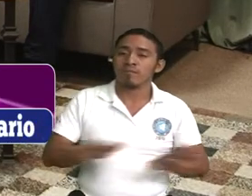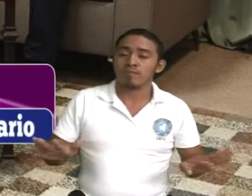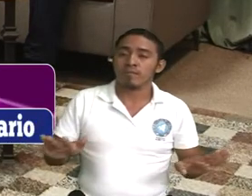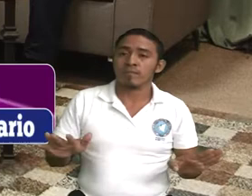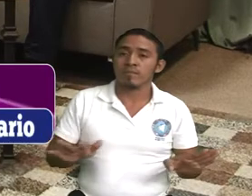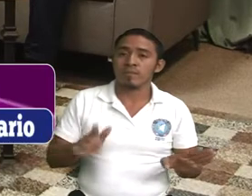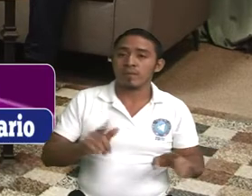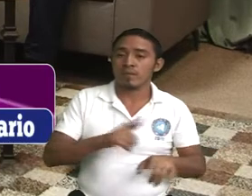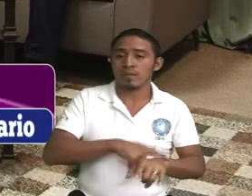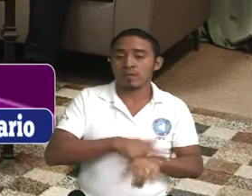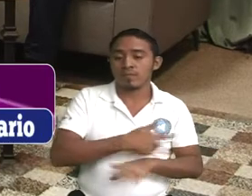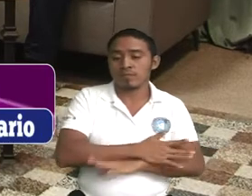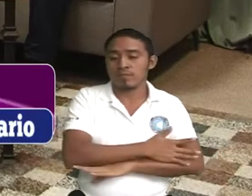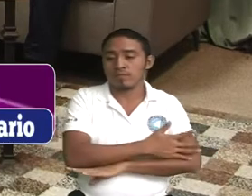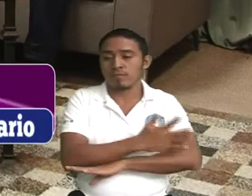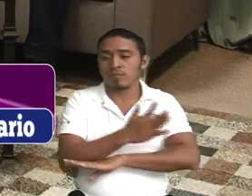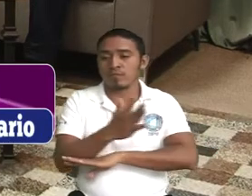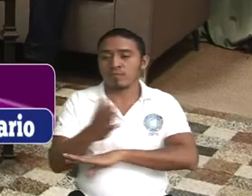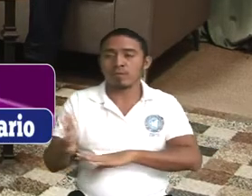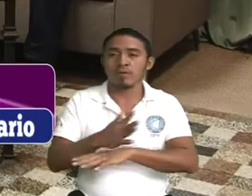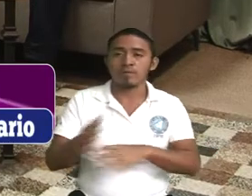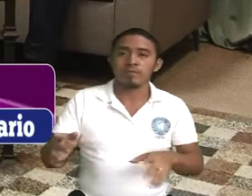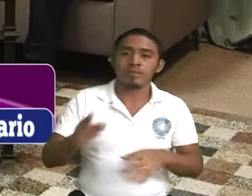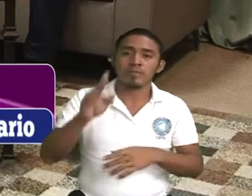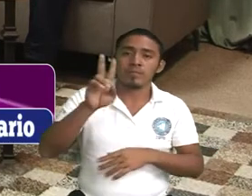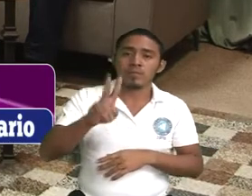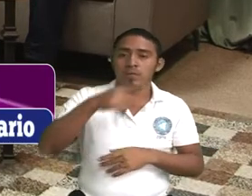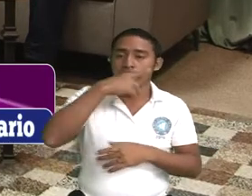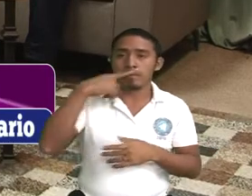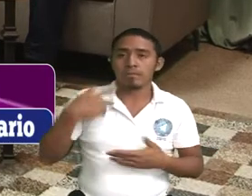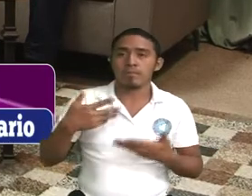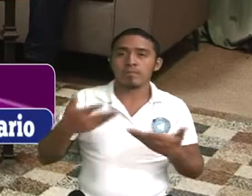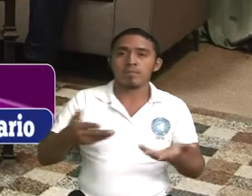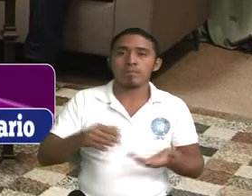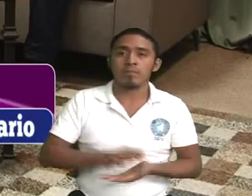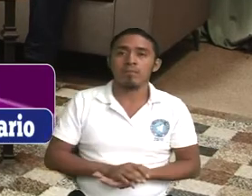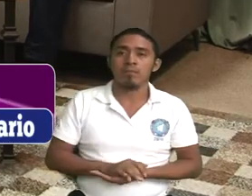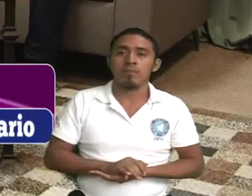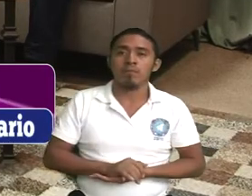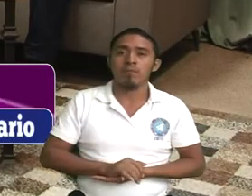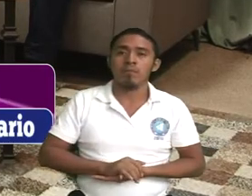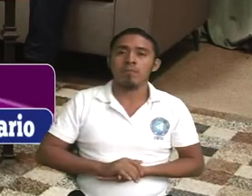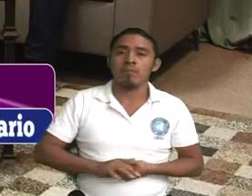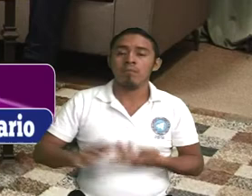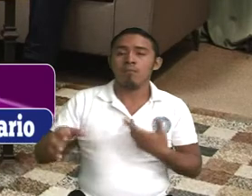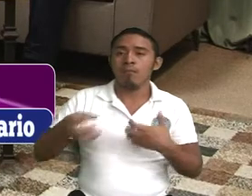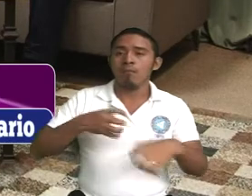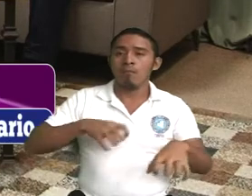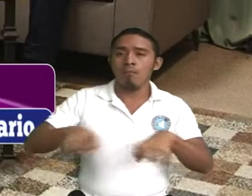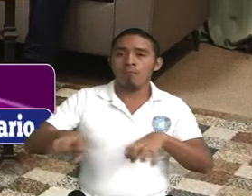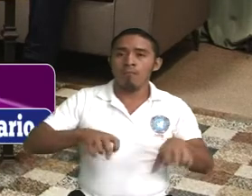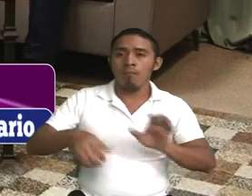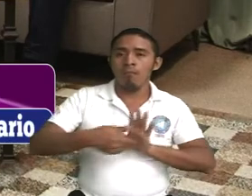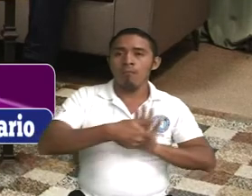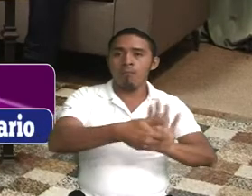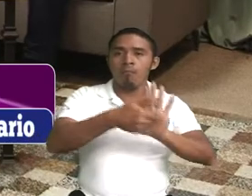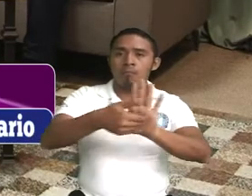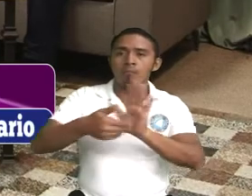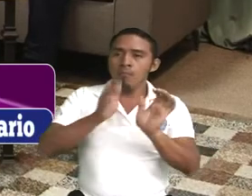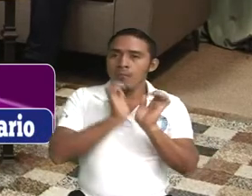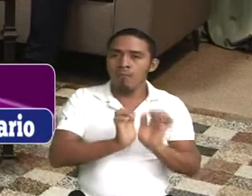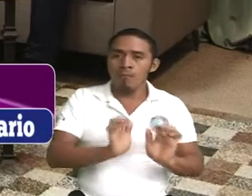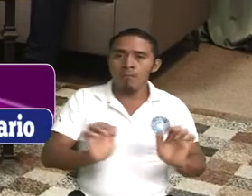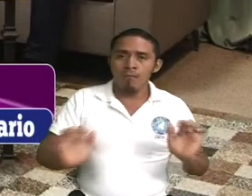este periodo de la madre y el niño, el día 2 de junio, con un evento de demostración de